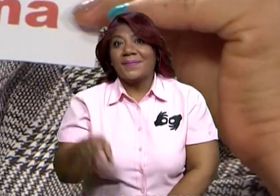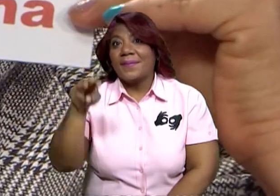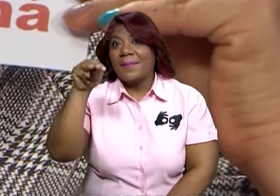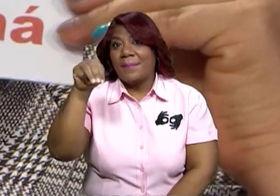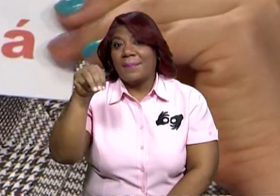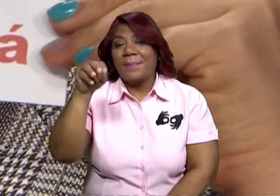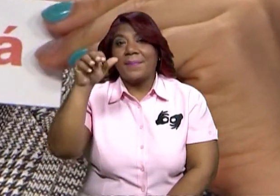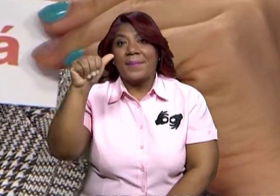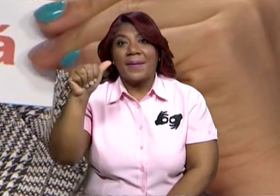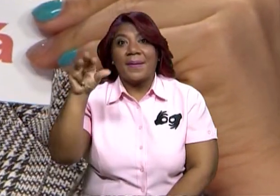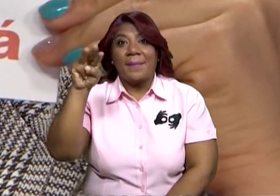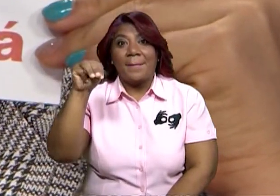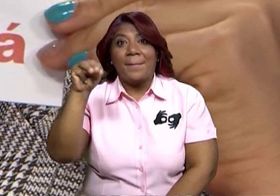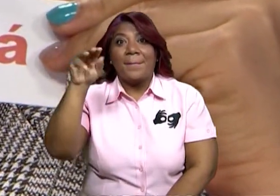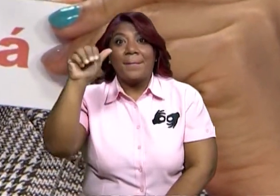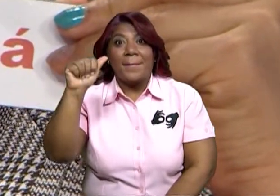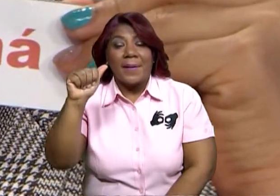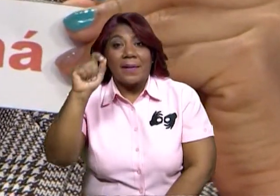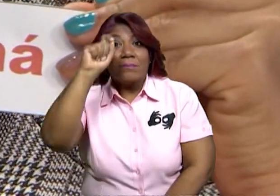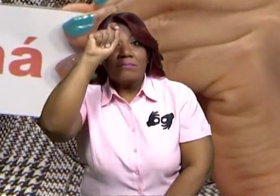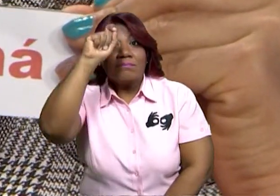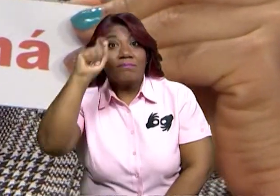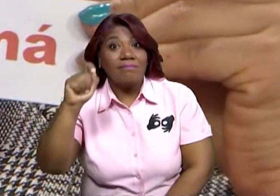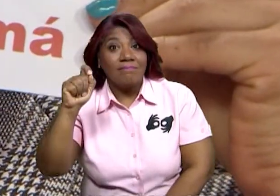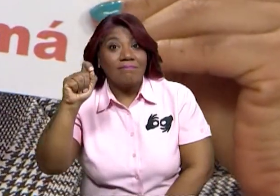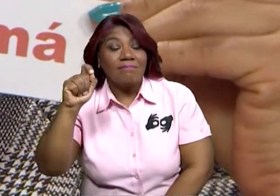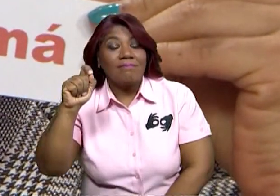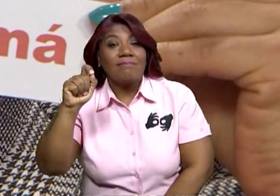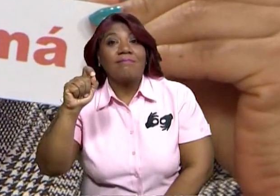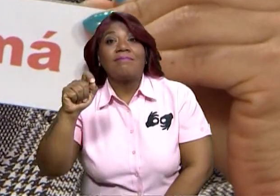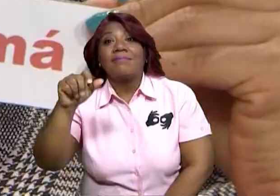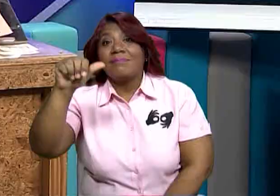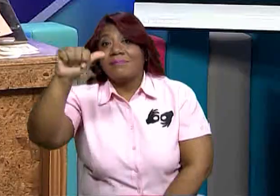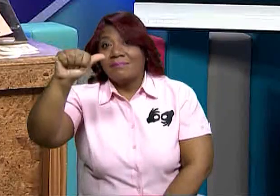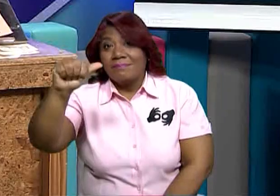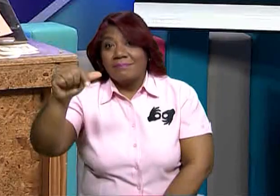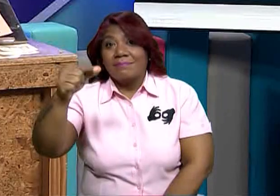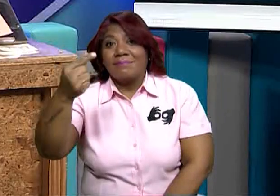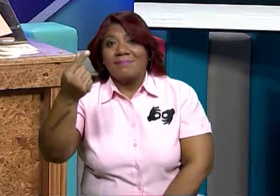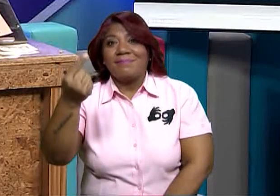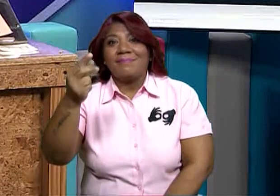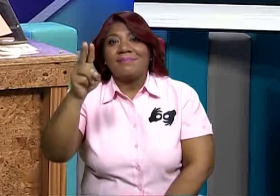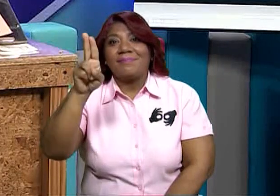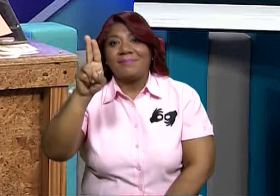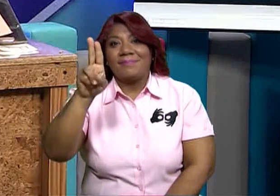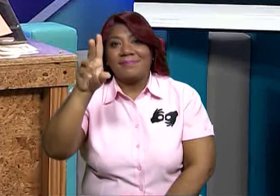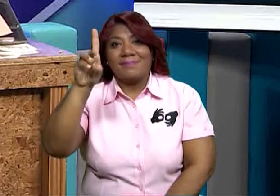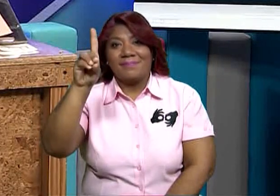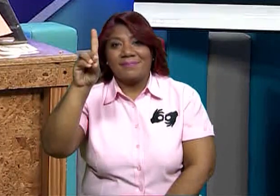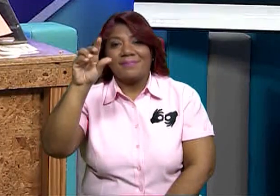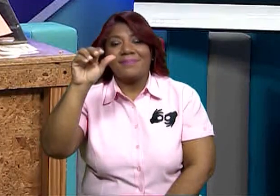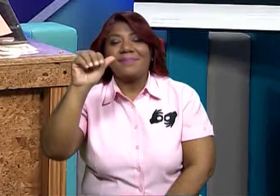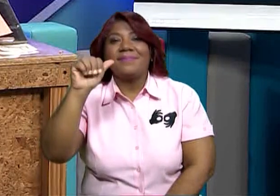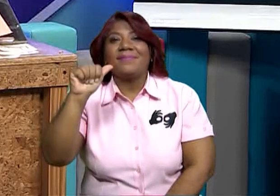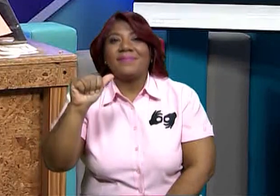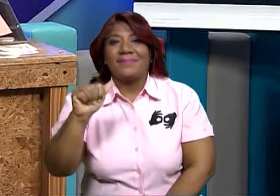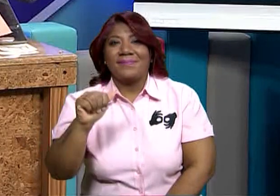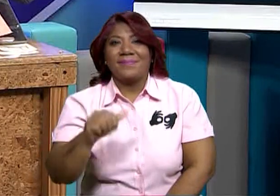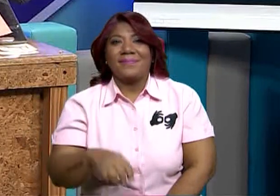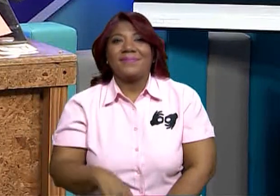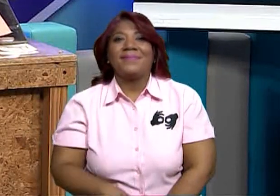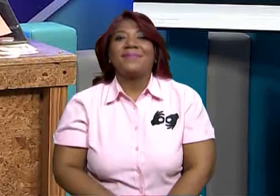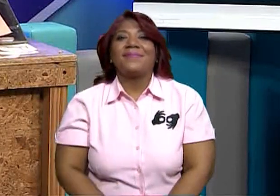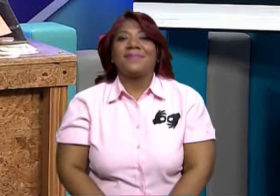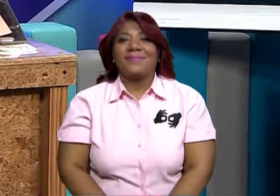clasificada. Mamá, y es una palabra aguda. Mamá es una palabra